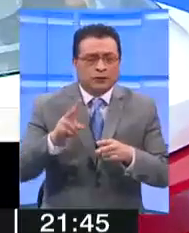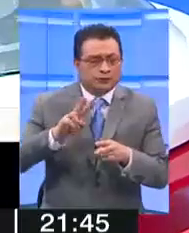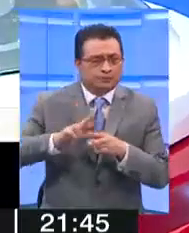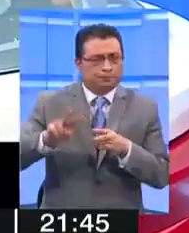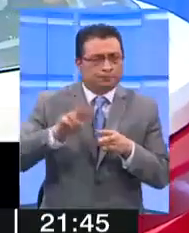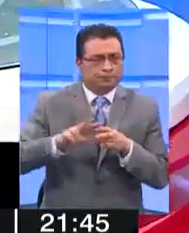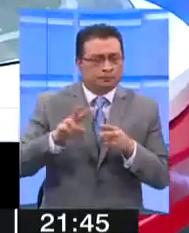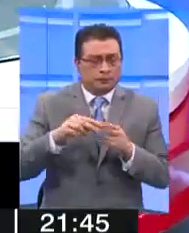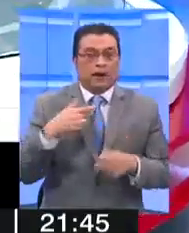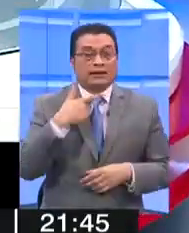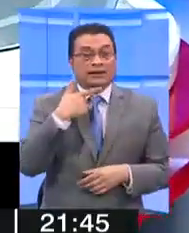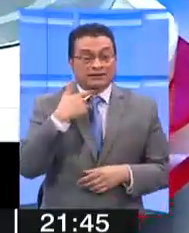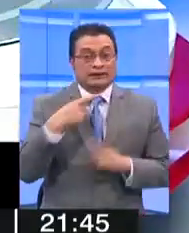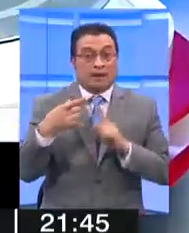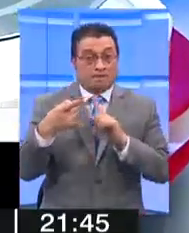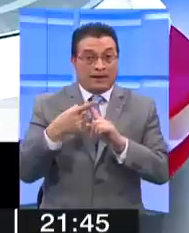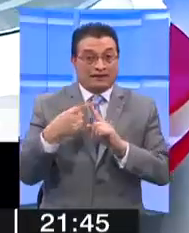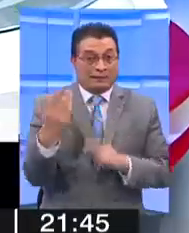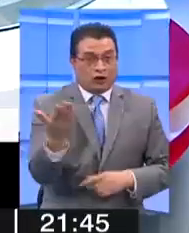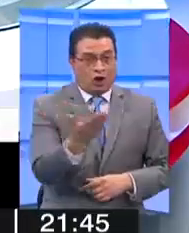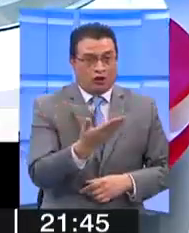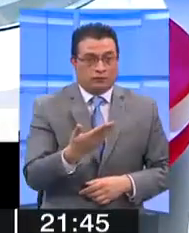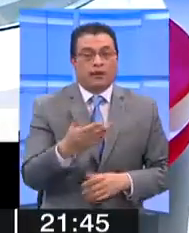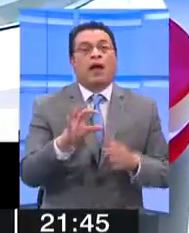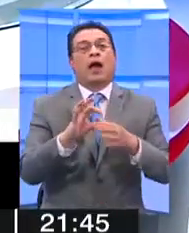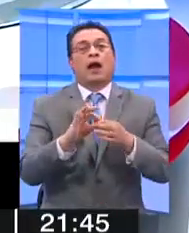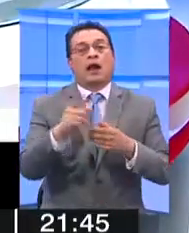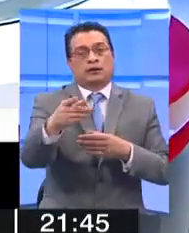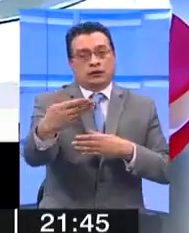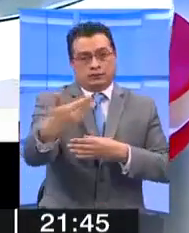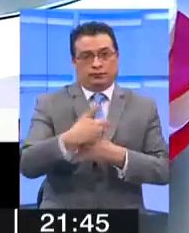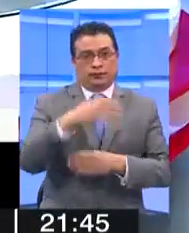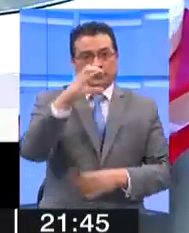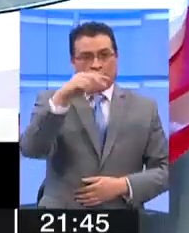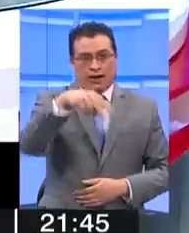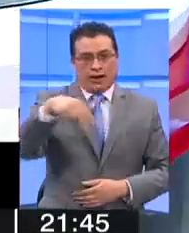porque nos interesa que haya mucha participación. Giorgio Jackson, gracias por habernos acompañado hoy en CNN Chile. Muchas gracias, Daniel. Buenas noches.